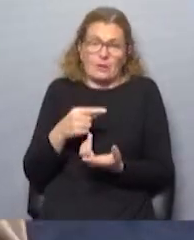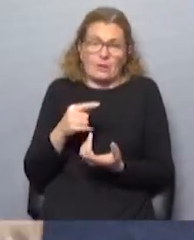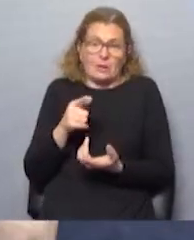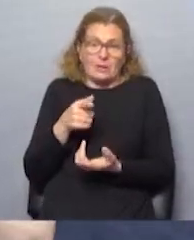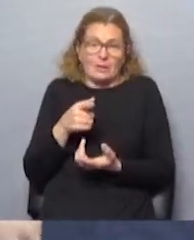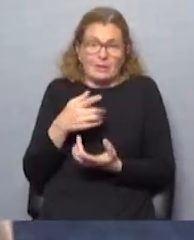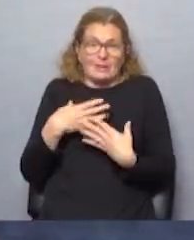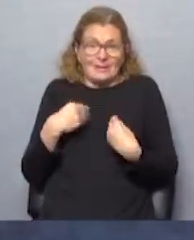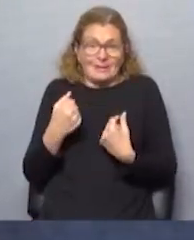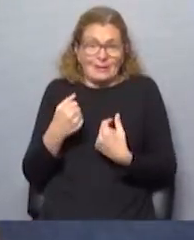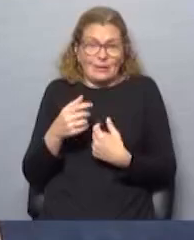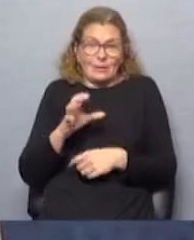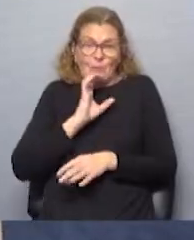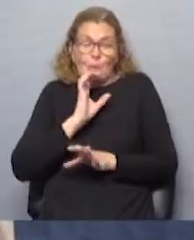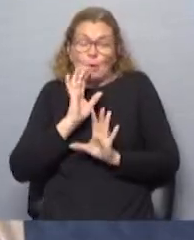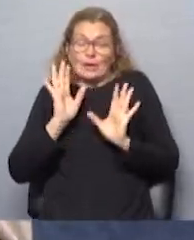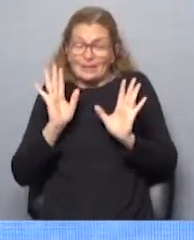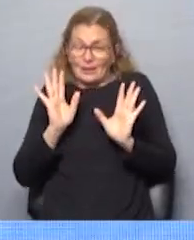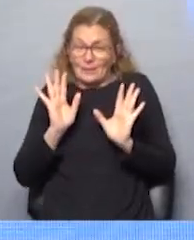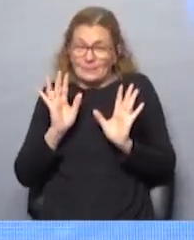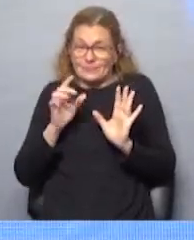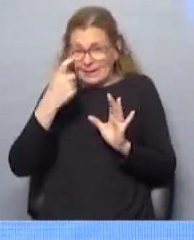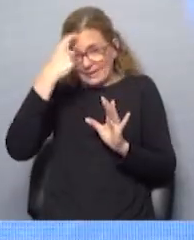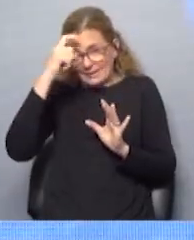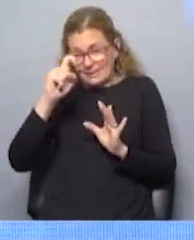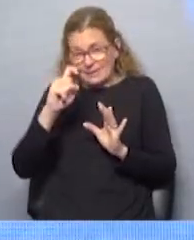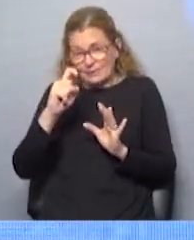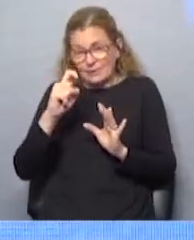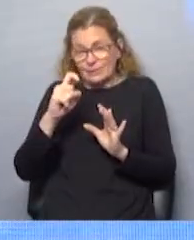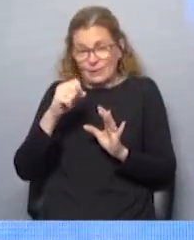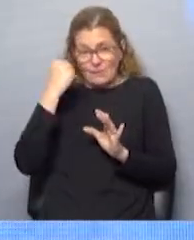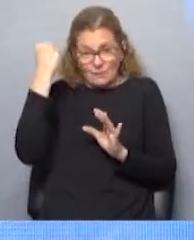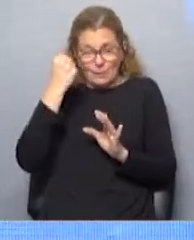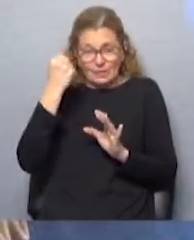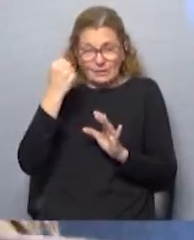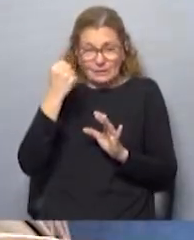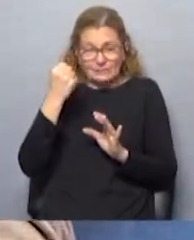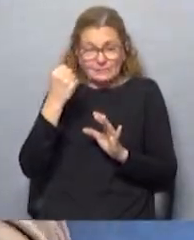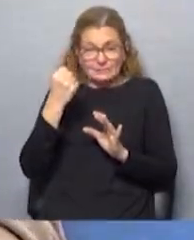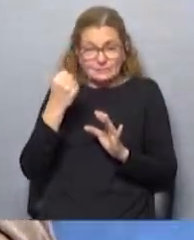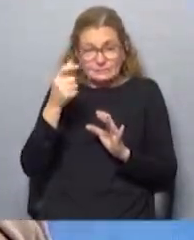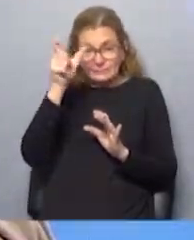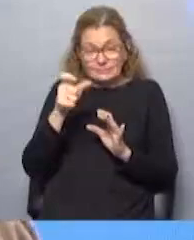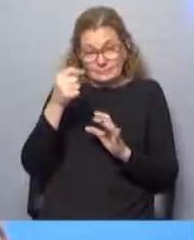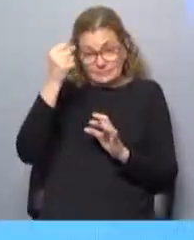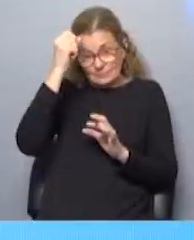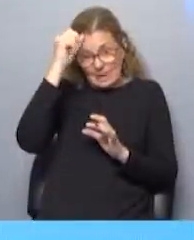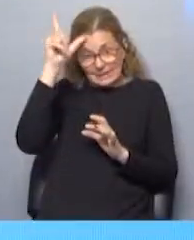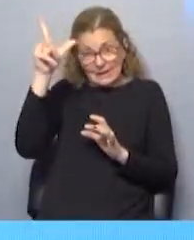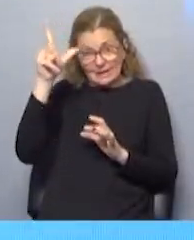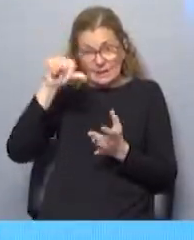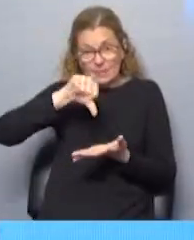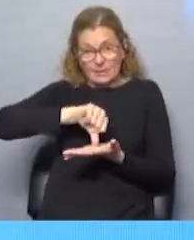en el sentido casi humorístico científico la vanguardia son los más de las personas más inteligentes del país